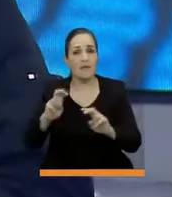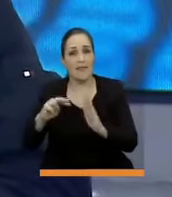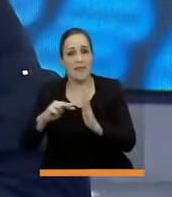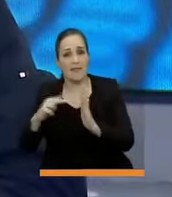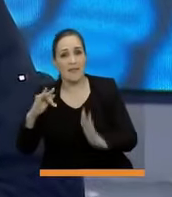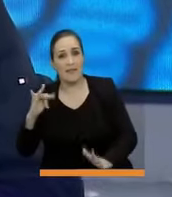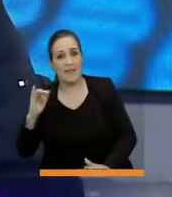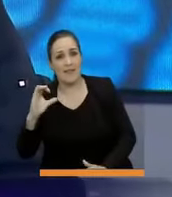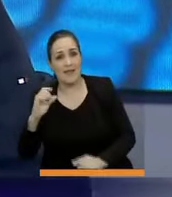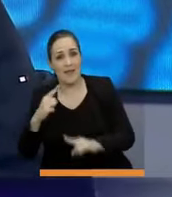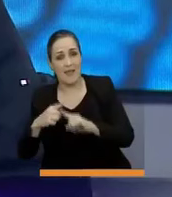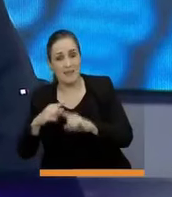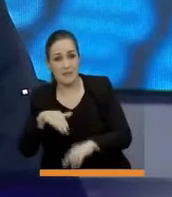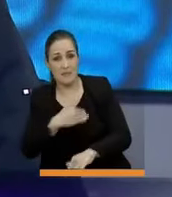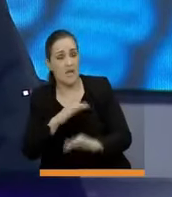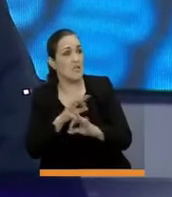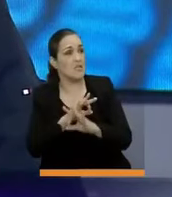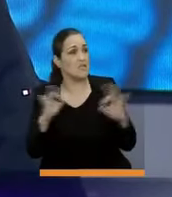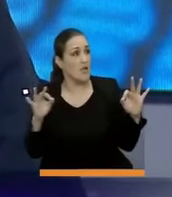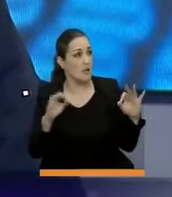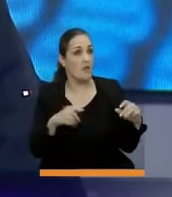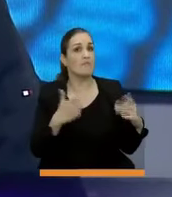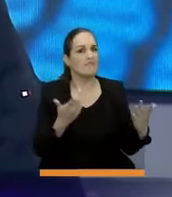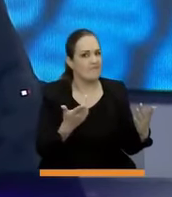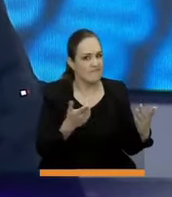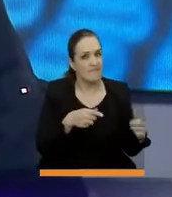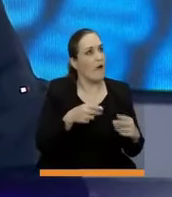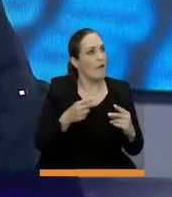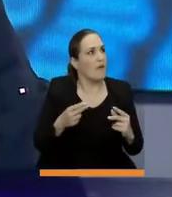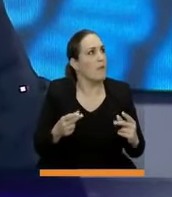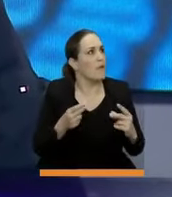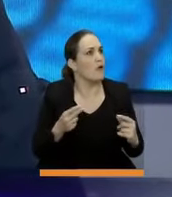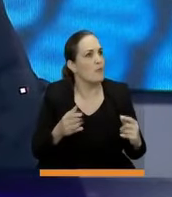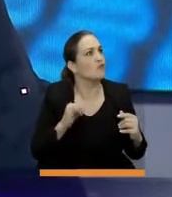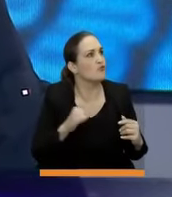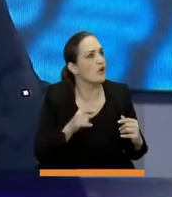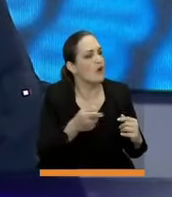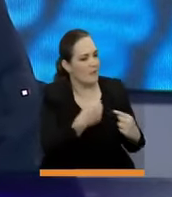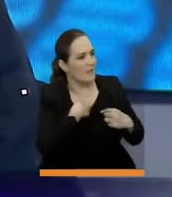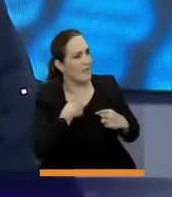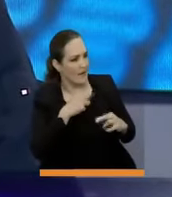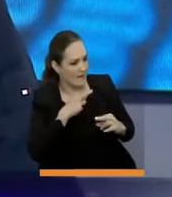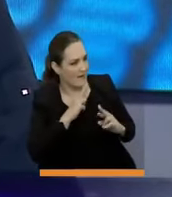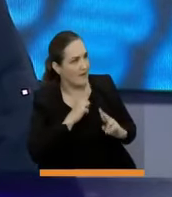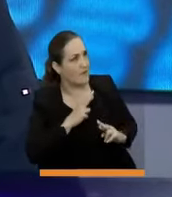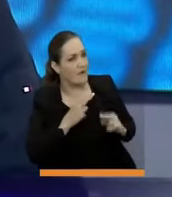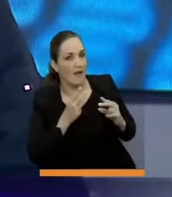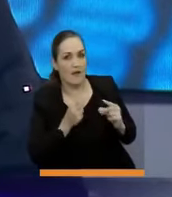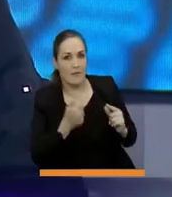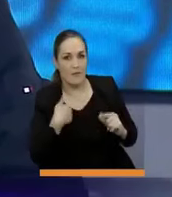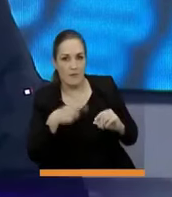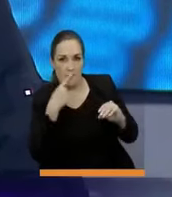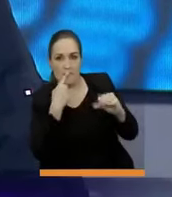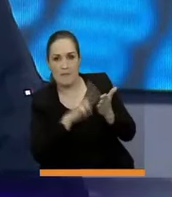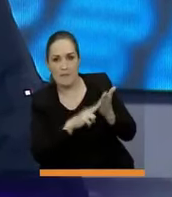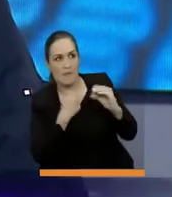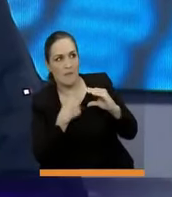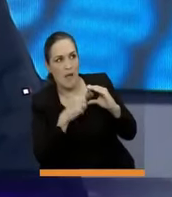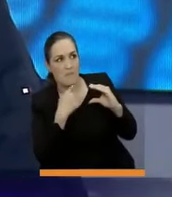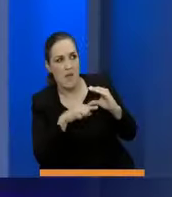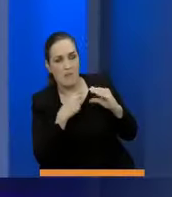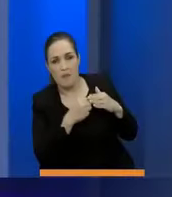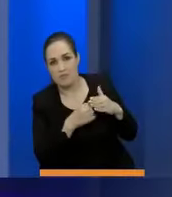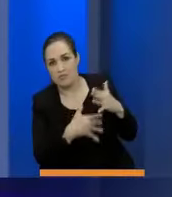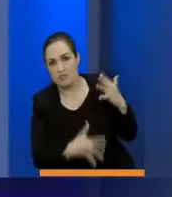las 770 respuestas pendientes ante las alertas que le ha colocado la Secretaría de Transparencia a la señora